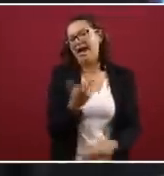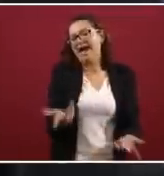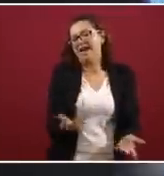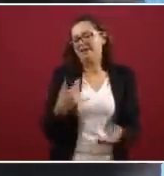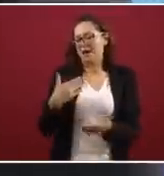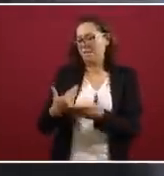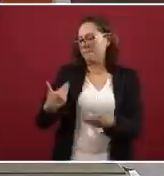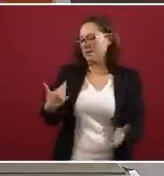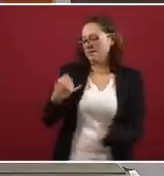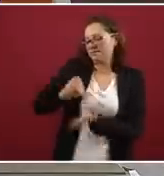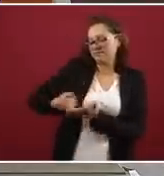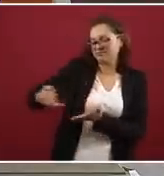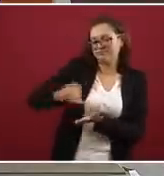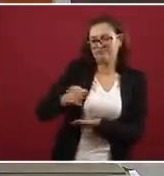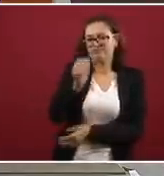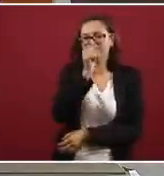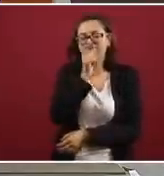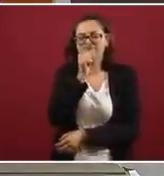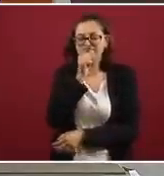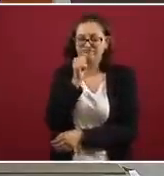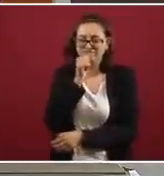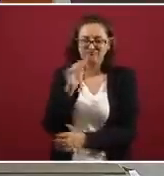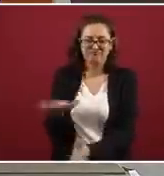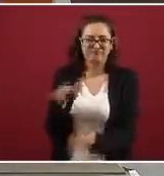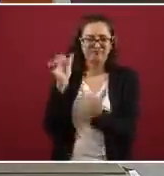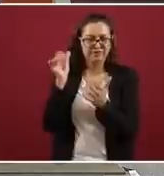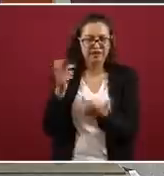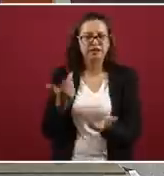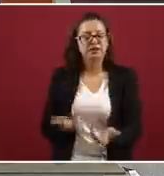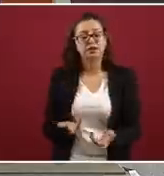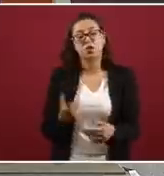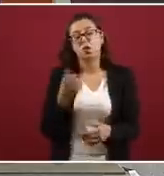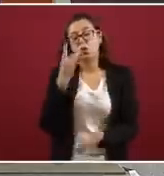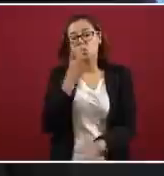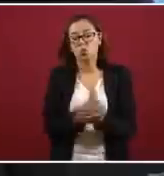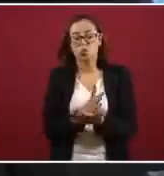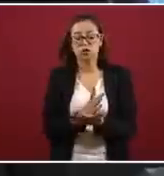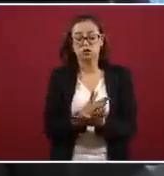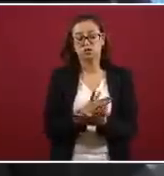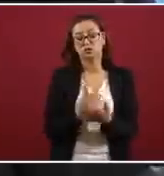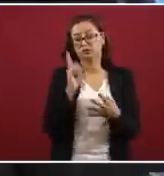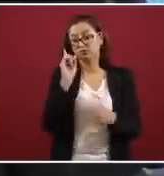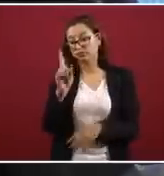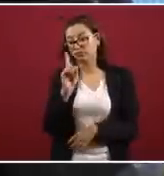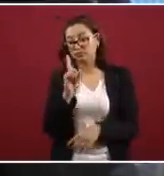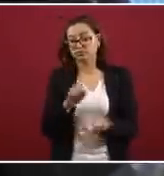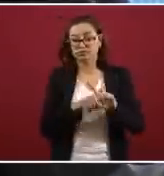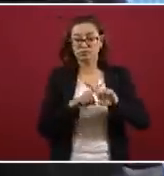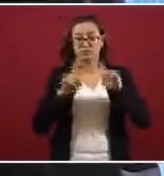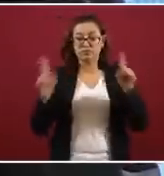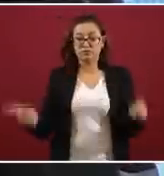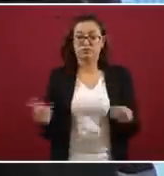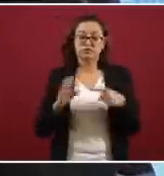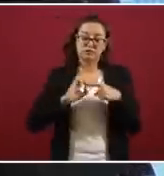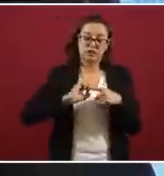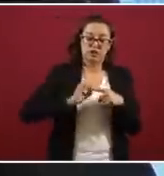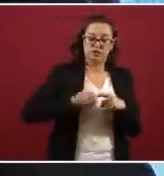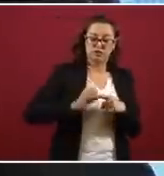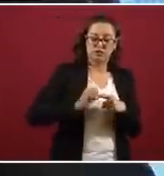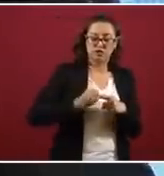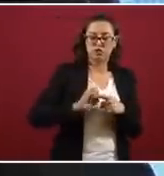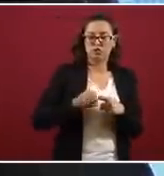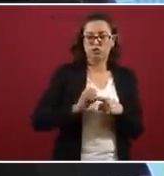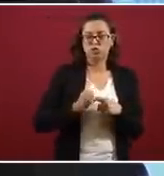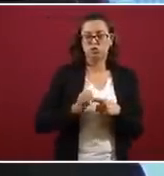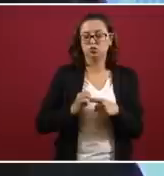Con excepción, debo decirlo, del frijol, que tuvimos que salir a comprar la que se